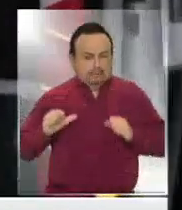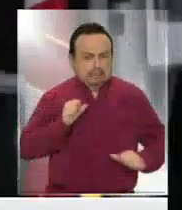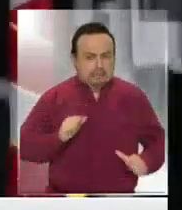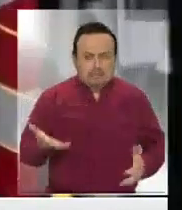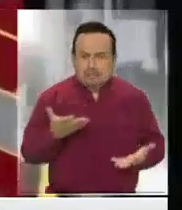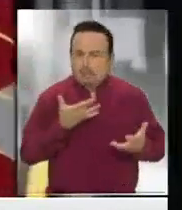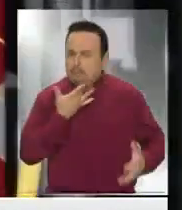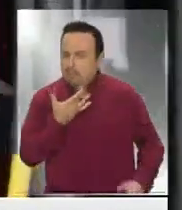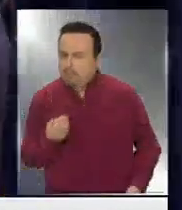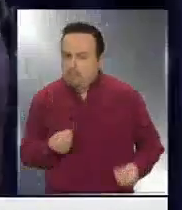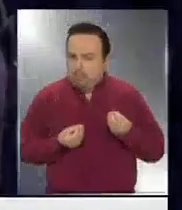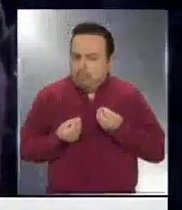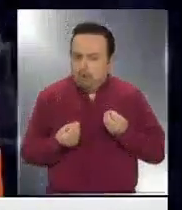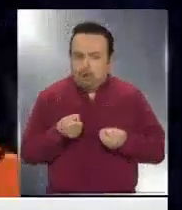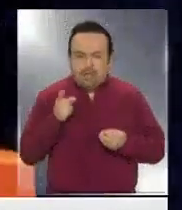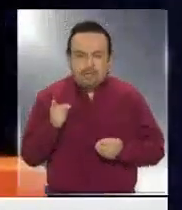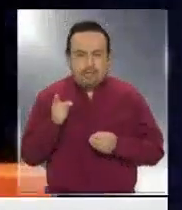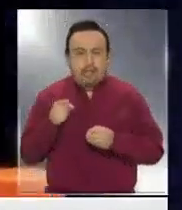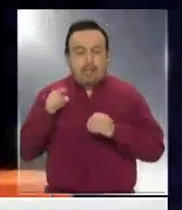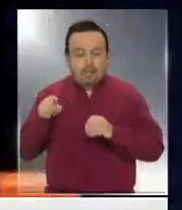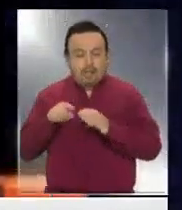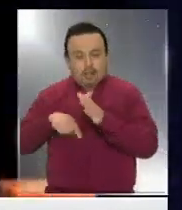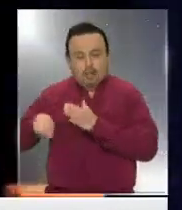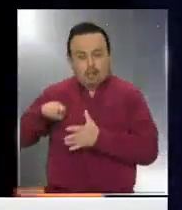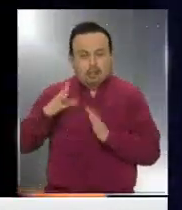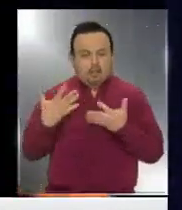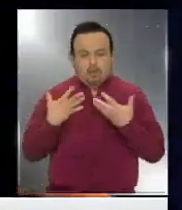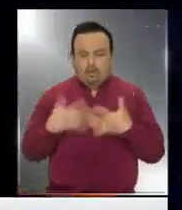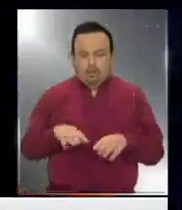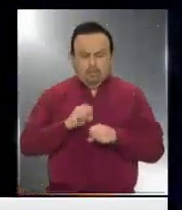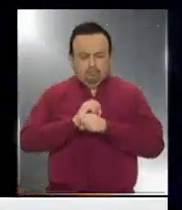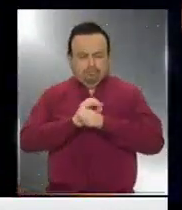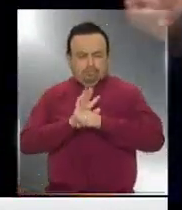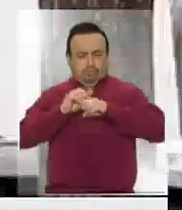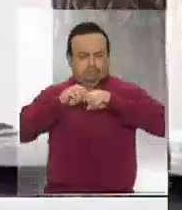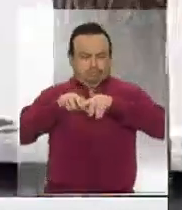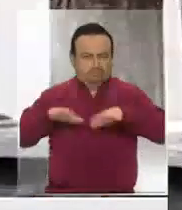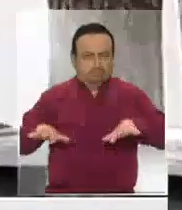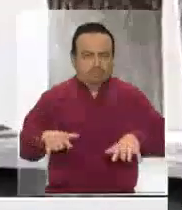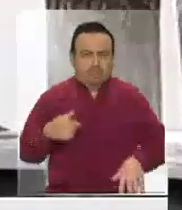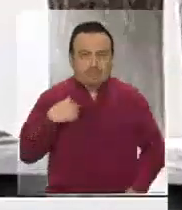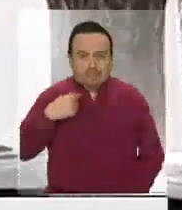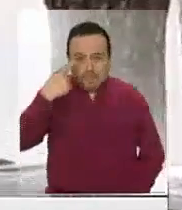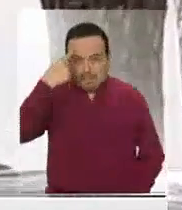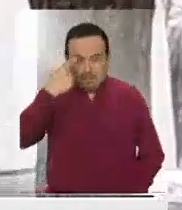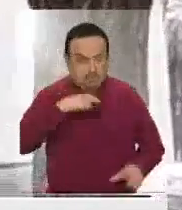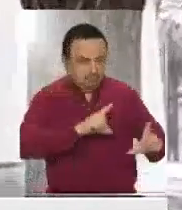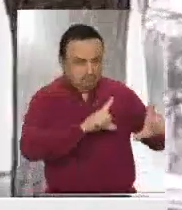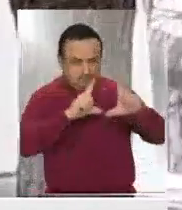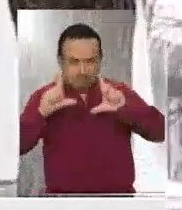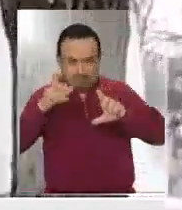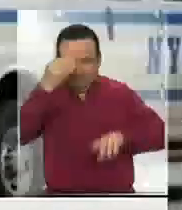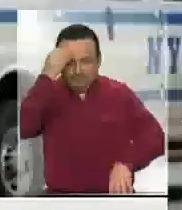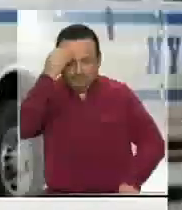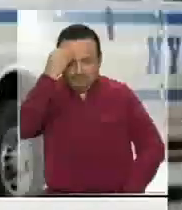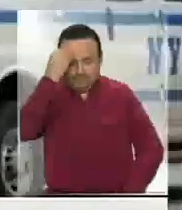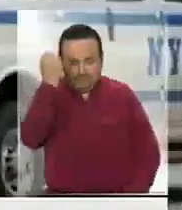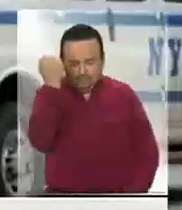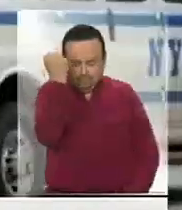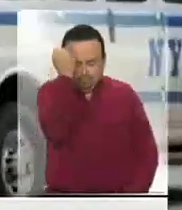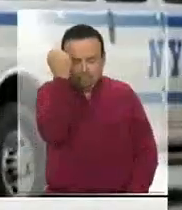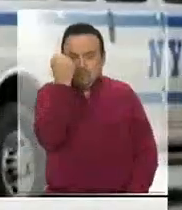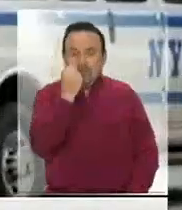entender aún por qué, al interior de sus fronteras, el golpe fue tan duro. Asimilar estas imágenes no será fácil,